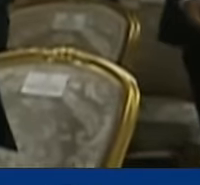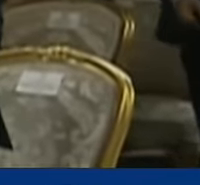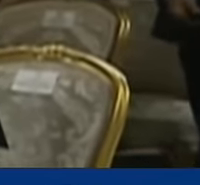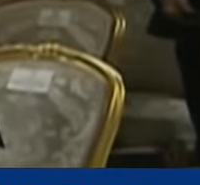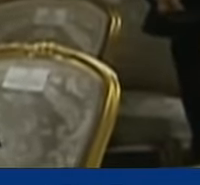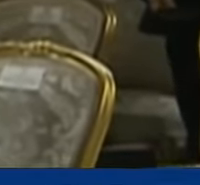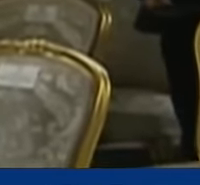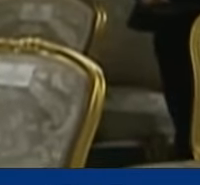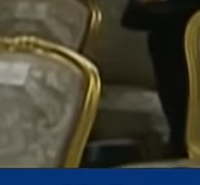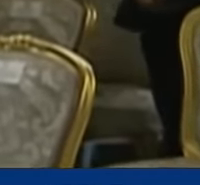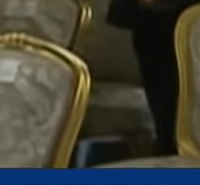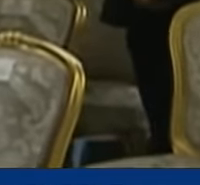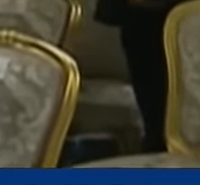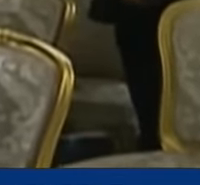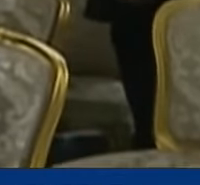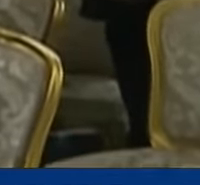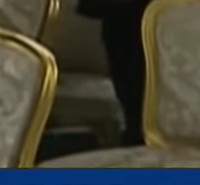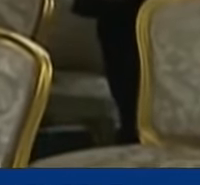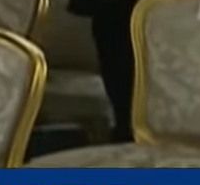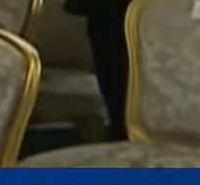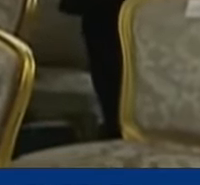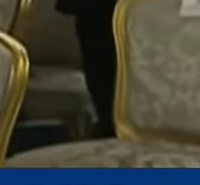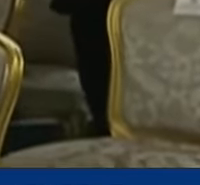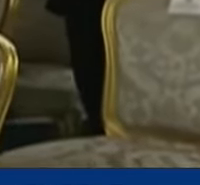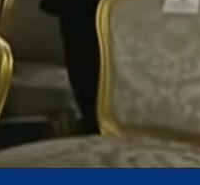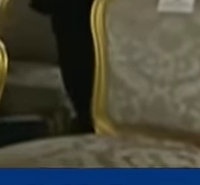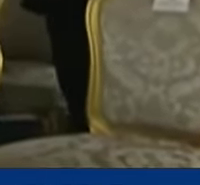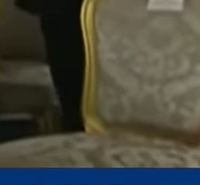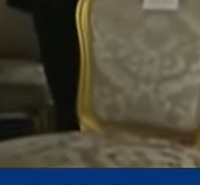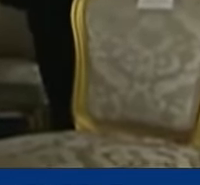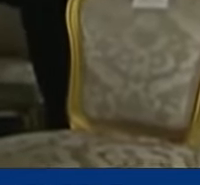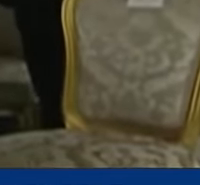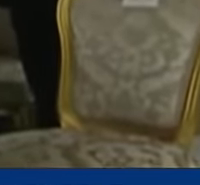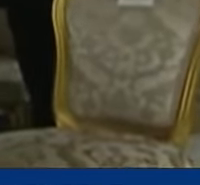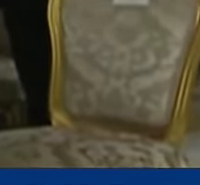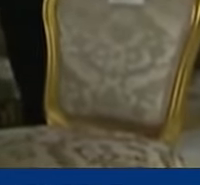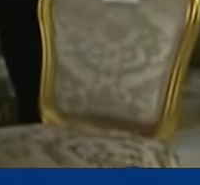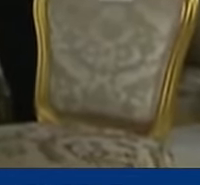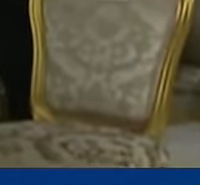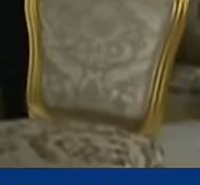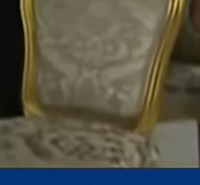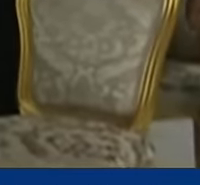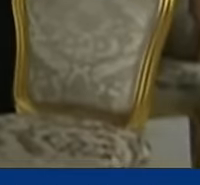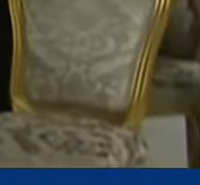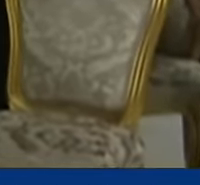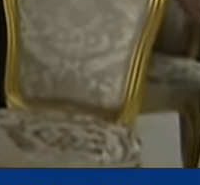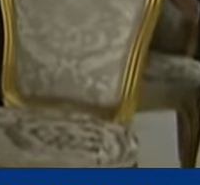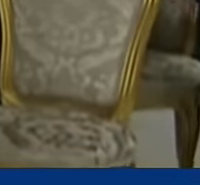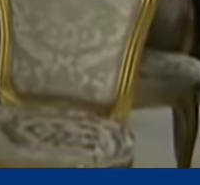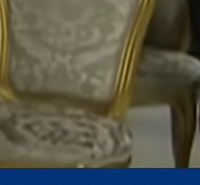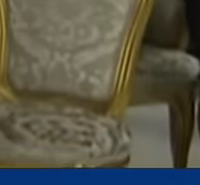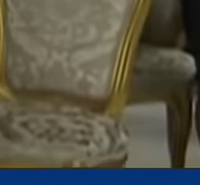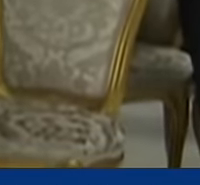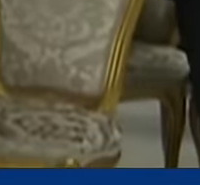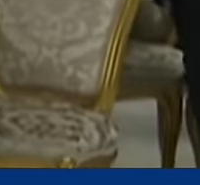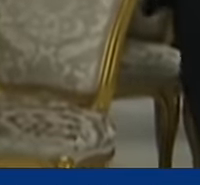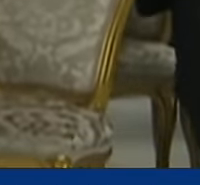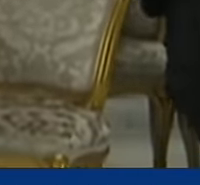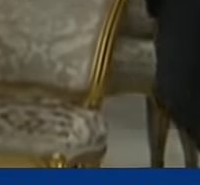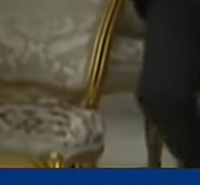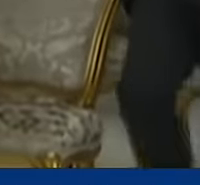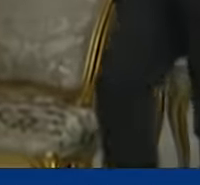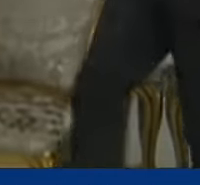la República Bolivariana de Venezuela, a ser ejecutado entre el Ministerio del Poder Popular de Petróleo y la empresa